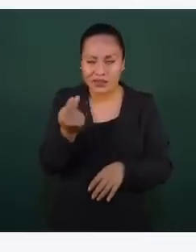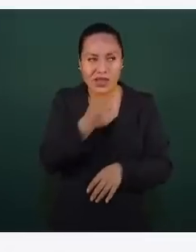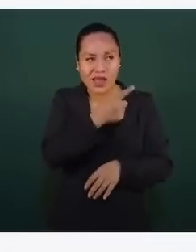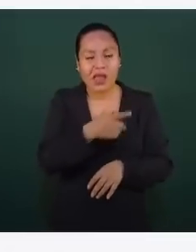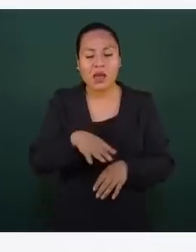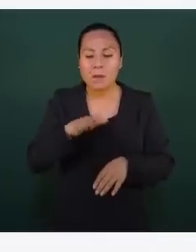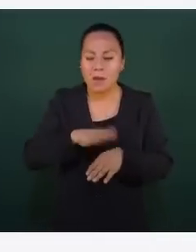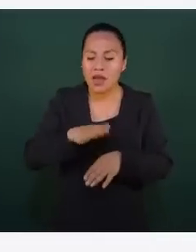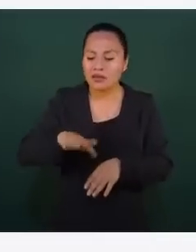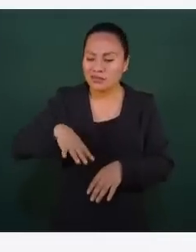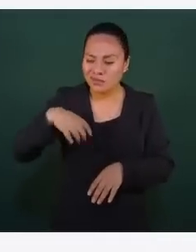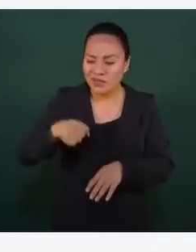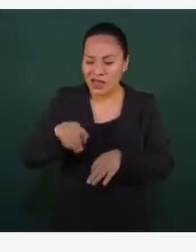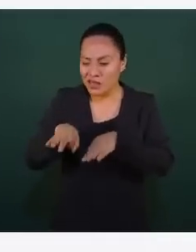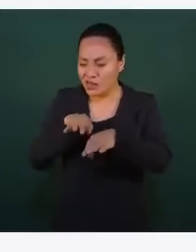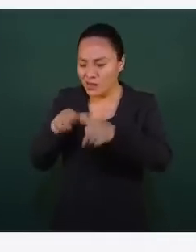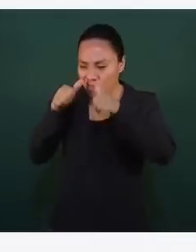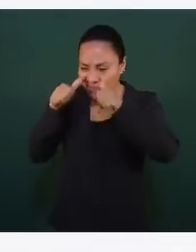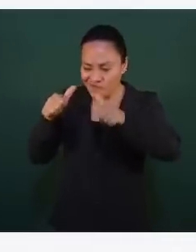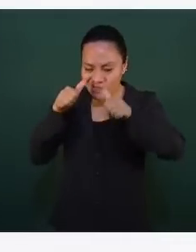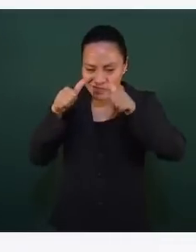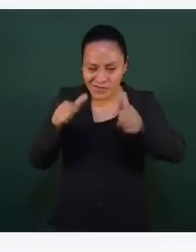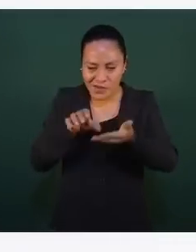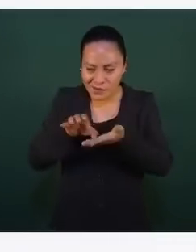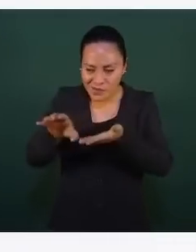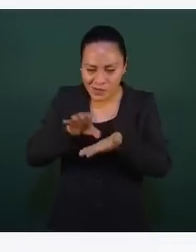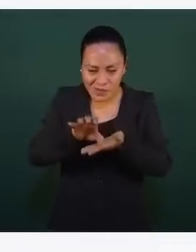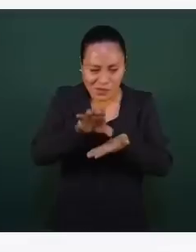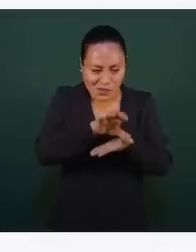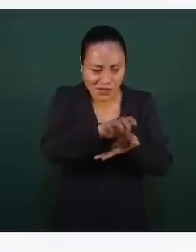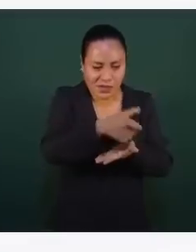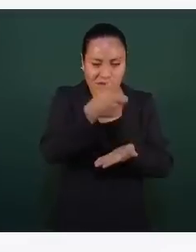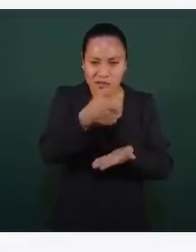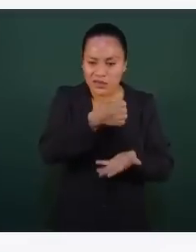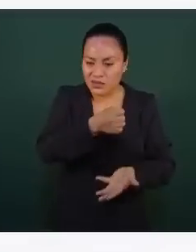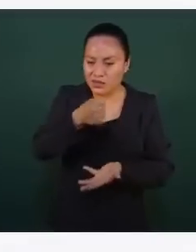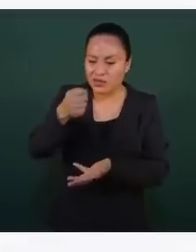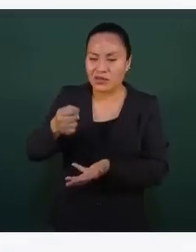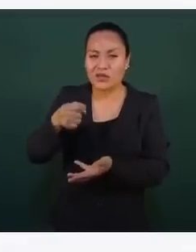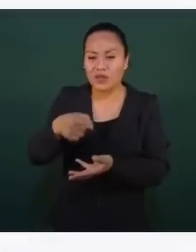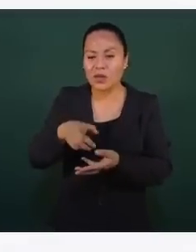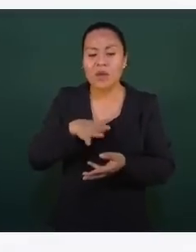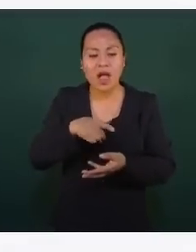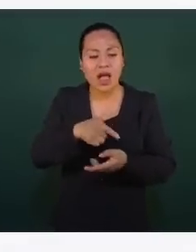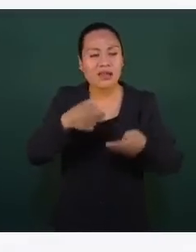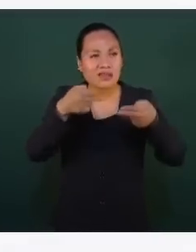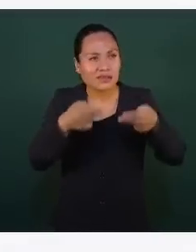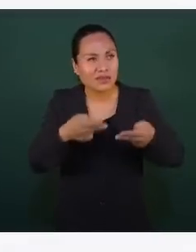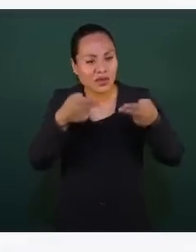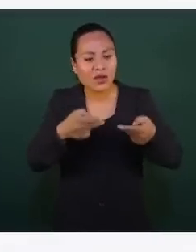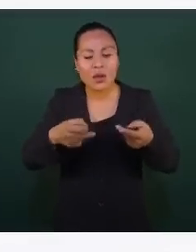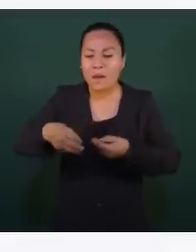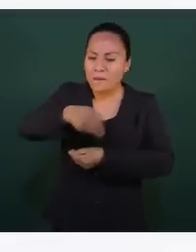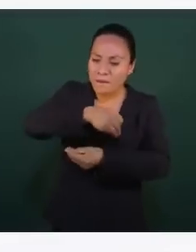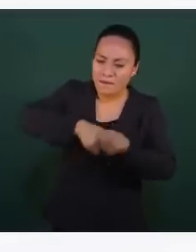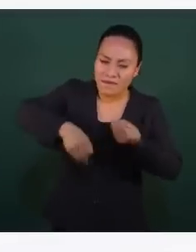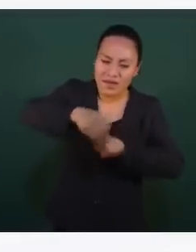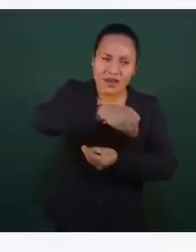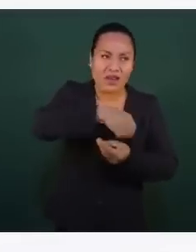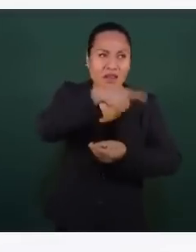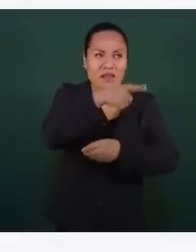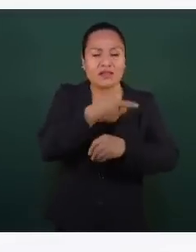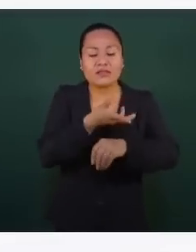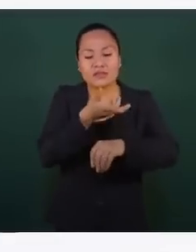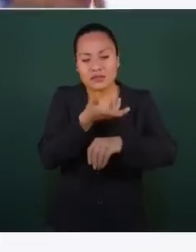extraordinario para dispersar fondos, fortalecer el consumo interno y reactivar la economía de su